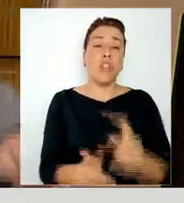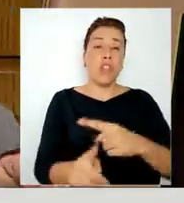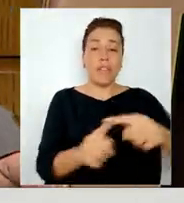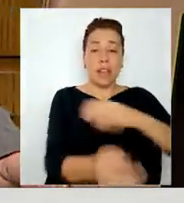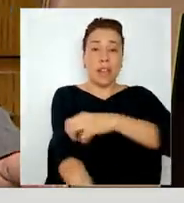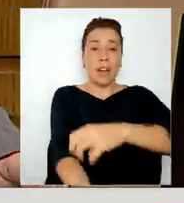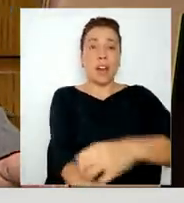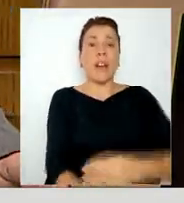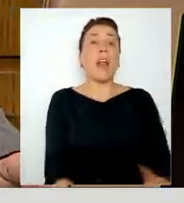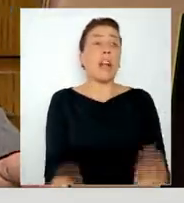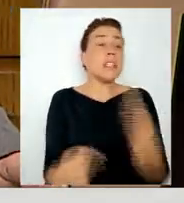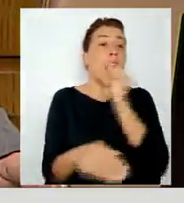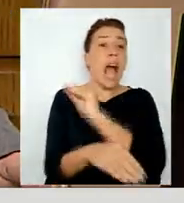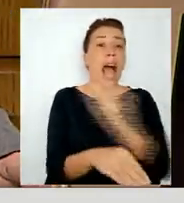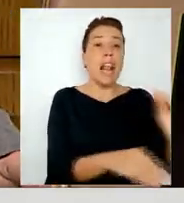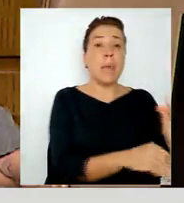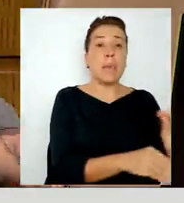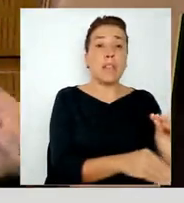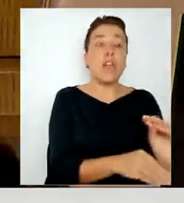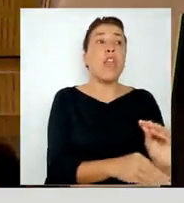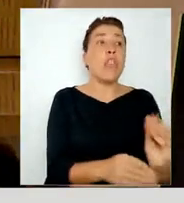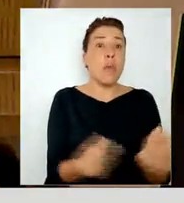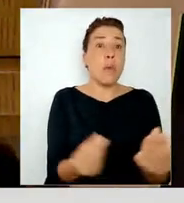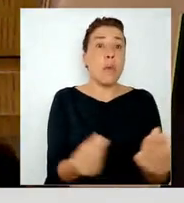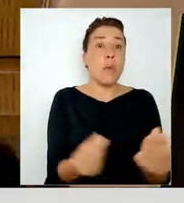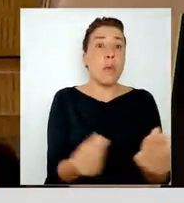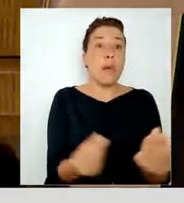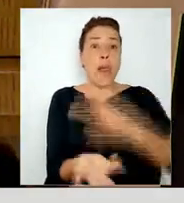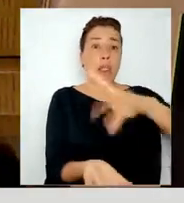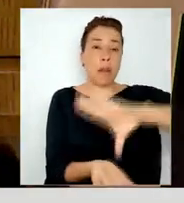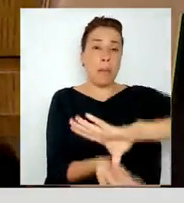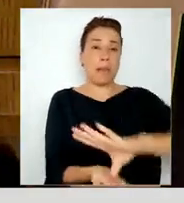de gran parte del país he dicho presidente